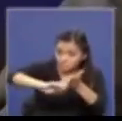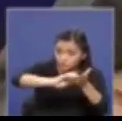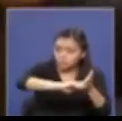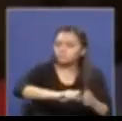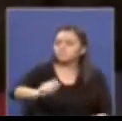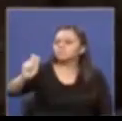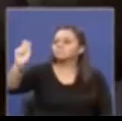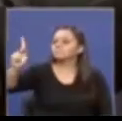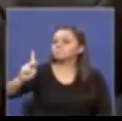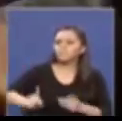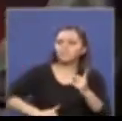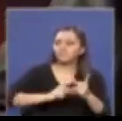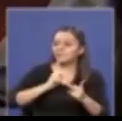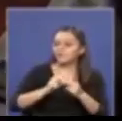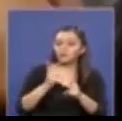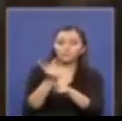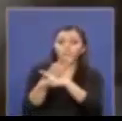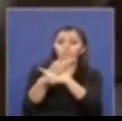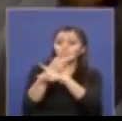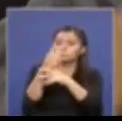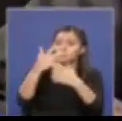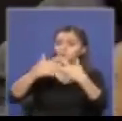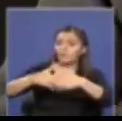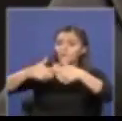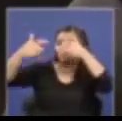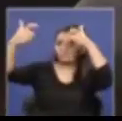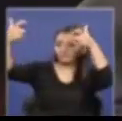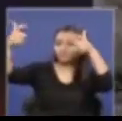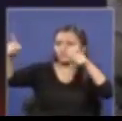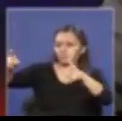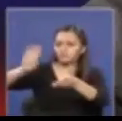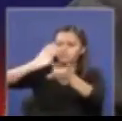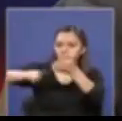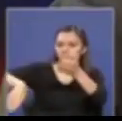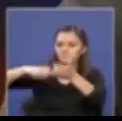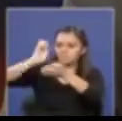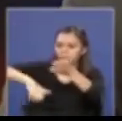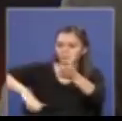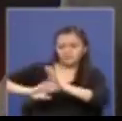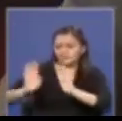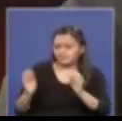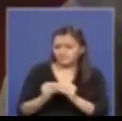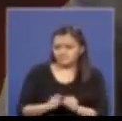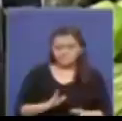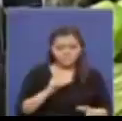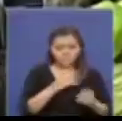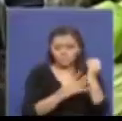millones de subsidios, pero para el sector productivo, compañeros, que no lo necesita. ¿Ok? Sí.